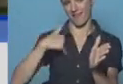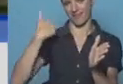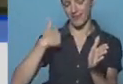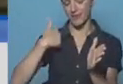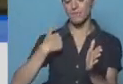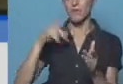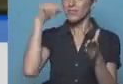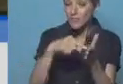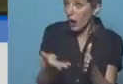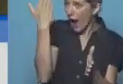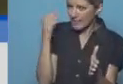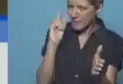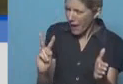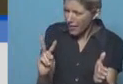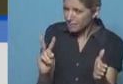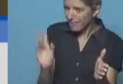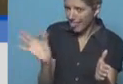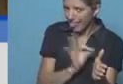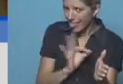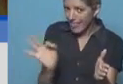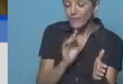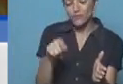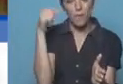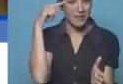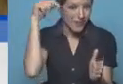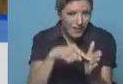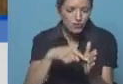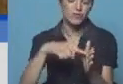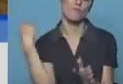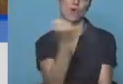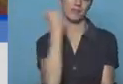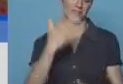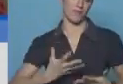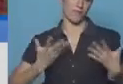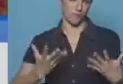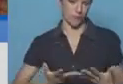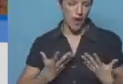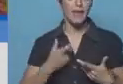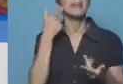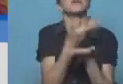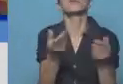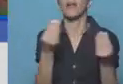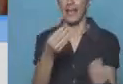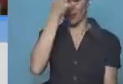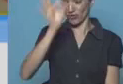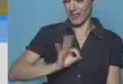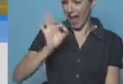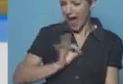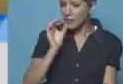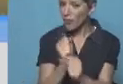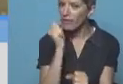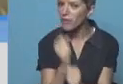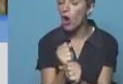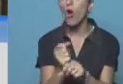un fenómeno inédito que ratifica las cosas que hemos logrado en estos 12 años. Porque si en estos 12 años no se hubieran